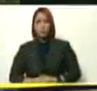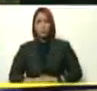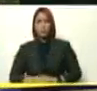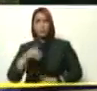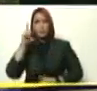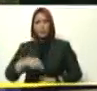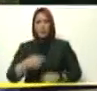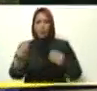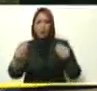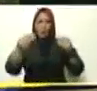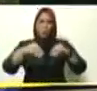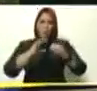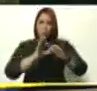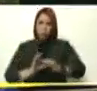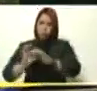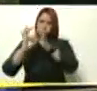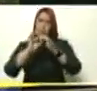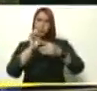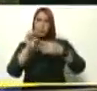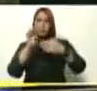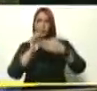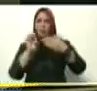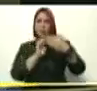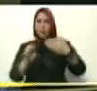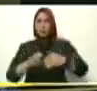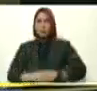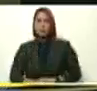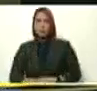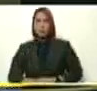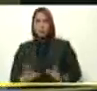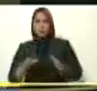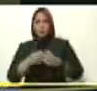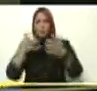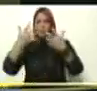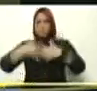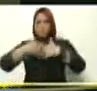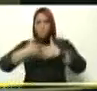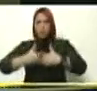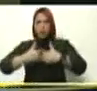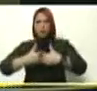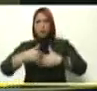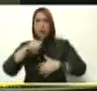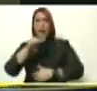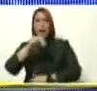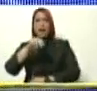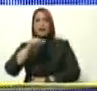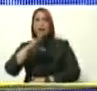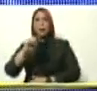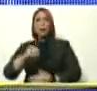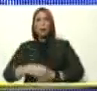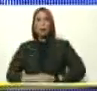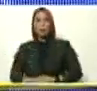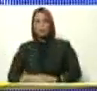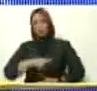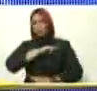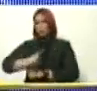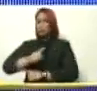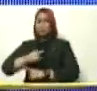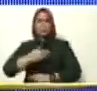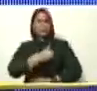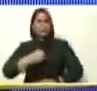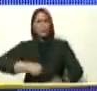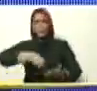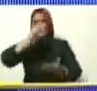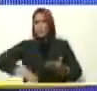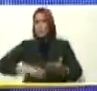de las alianzas estratégicas del complejo de fábricas de Anaco. De inmediato quiero firmar